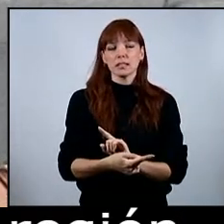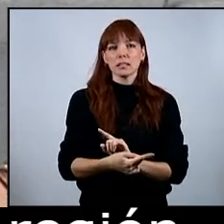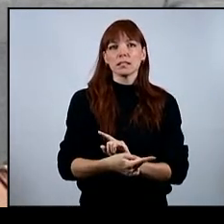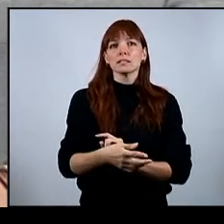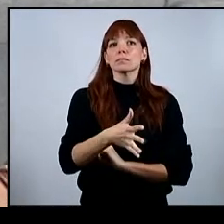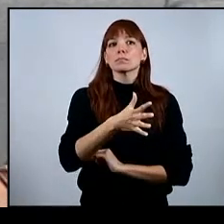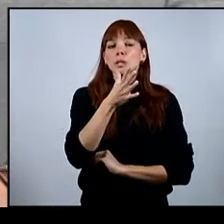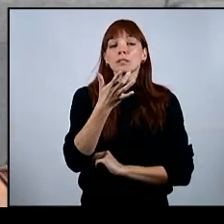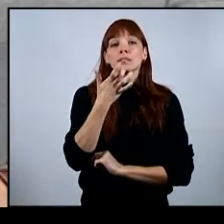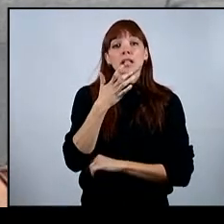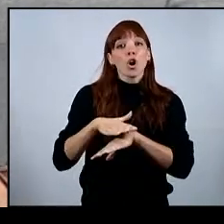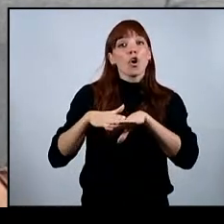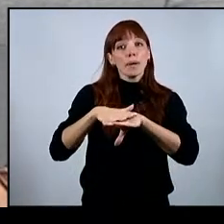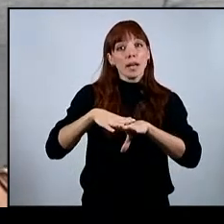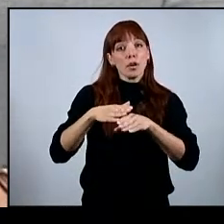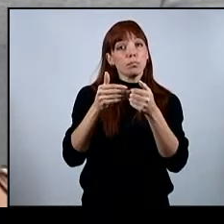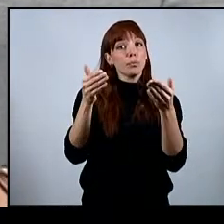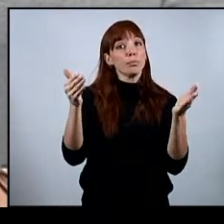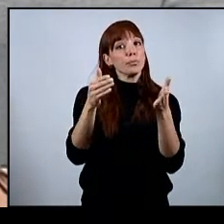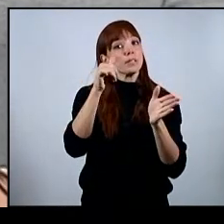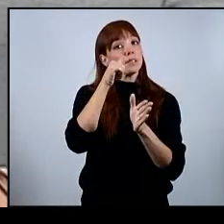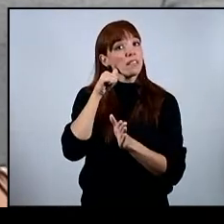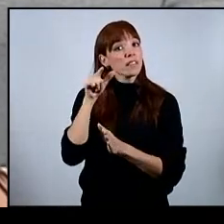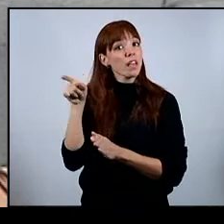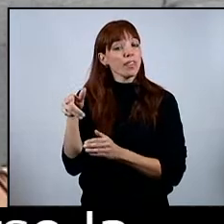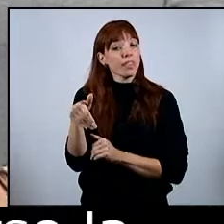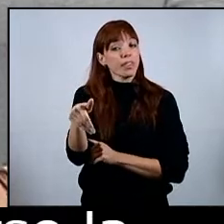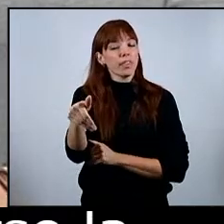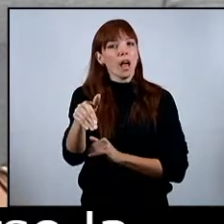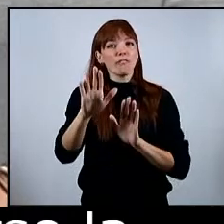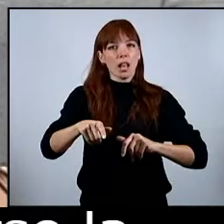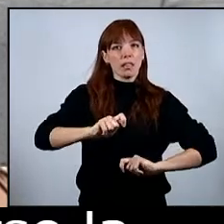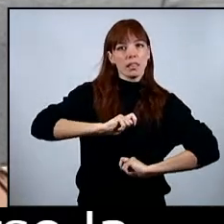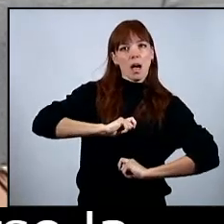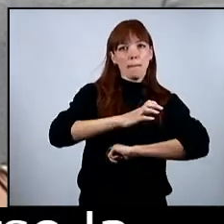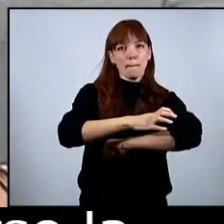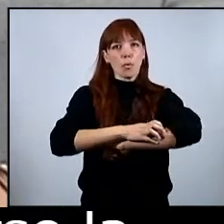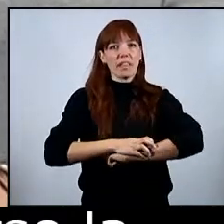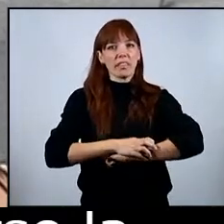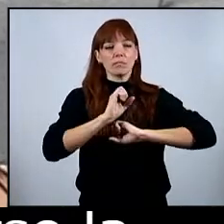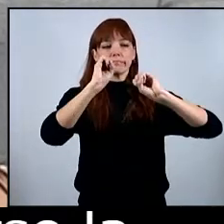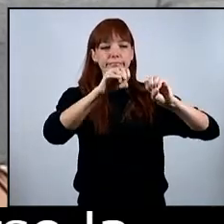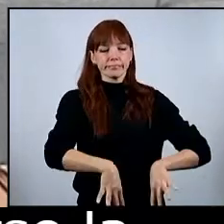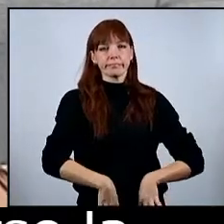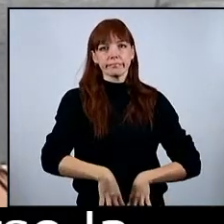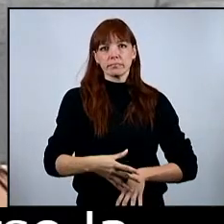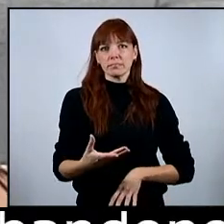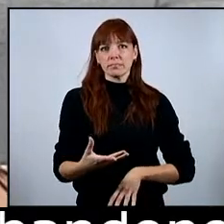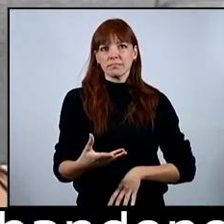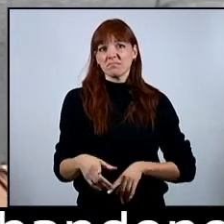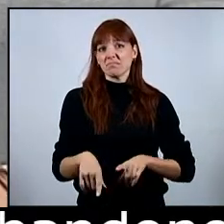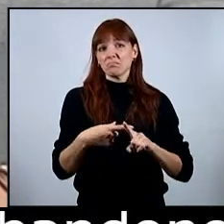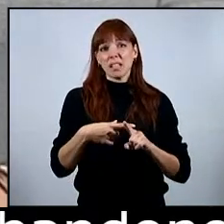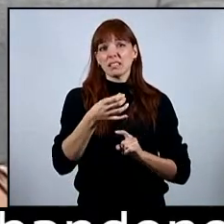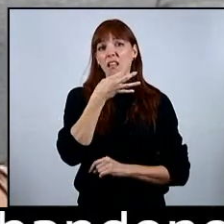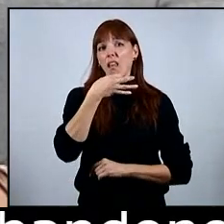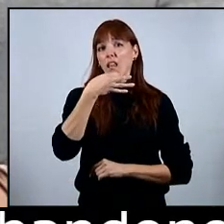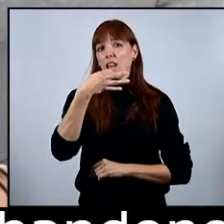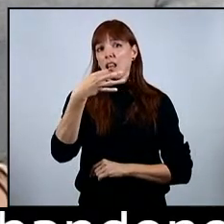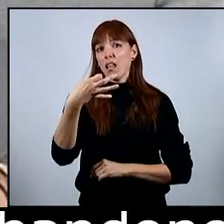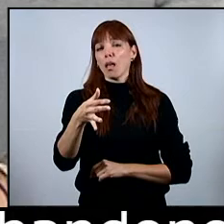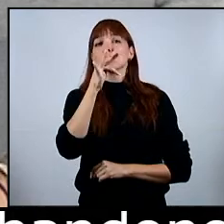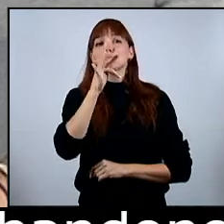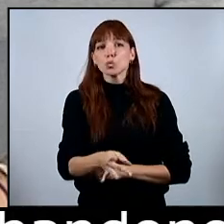la legislatura de Pedro Sánchez solo nos traerá pobreza, abandono y promesas